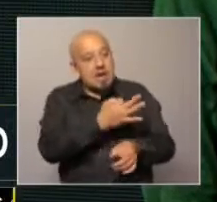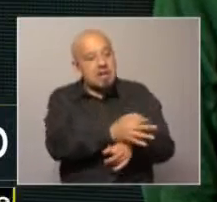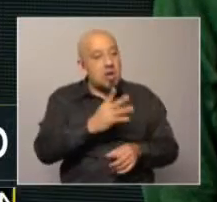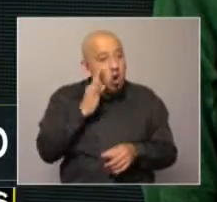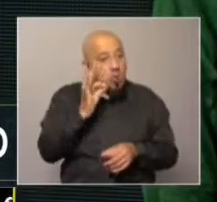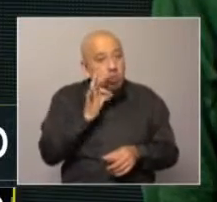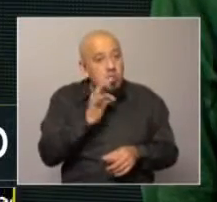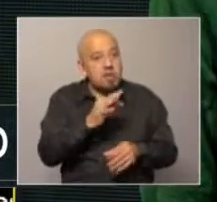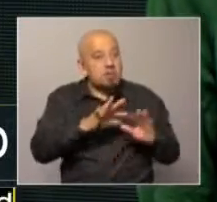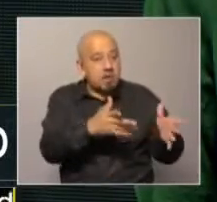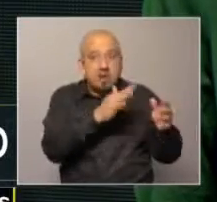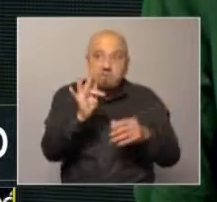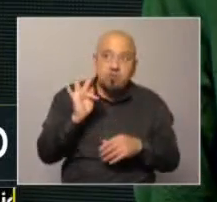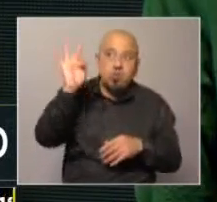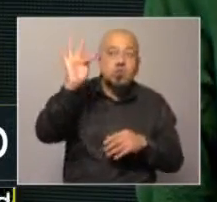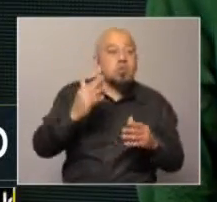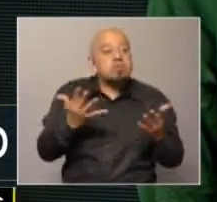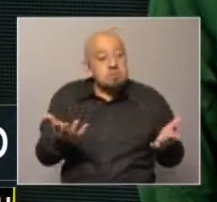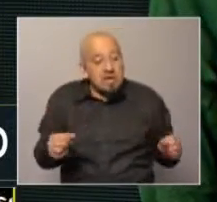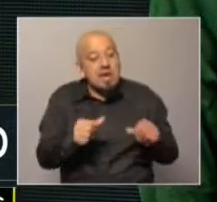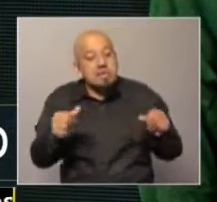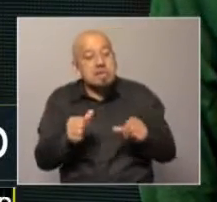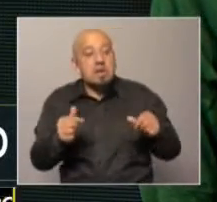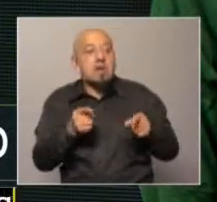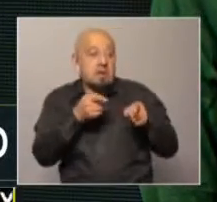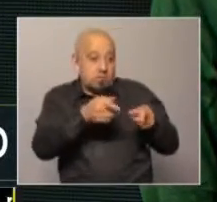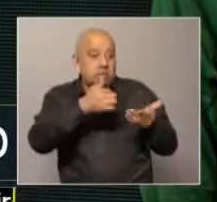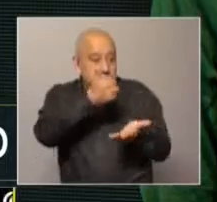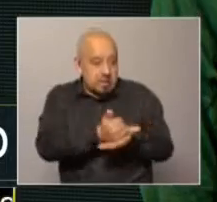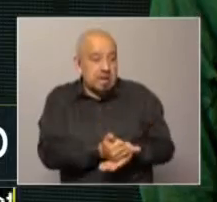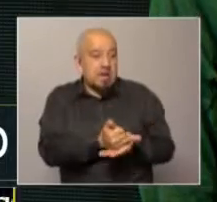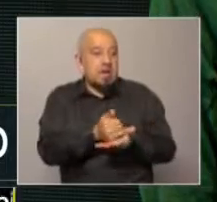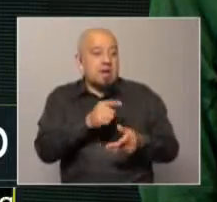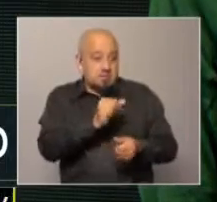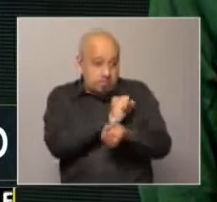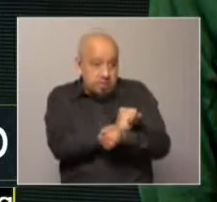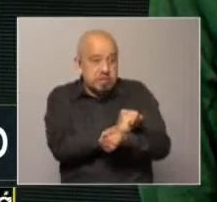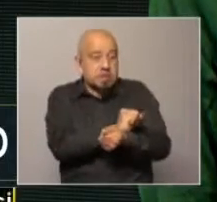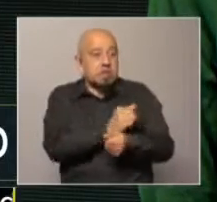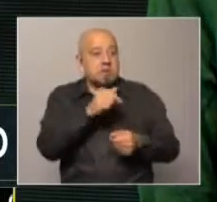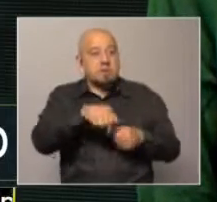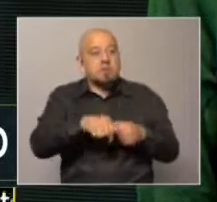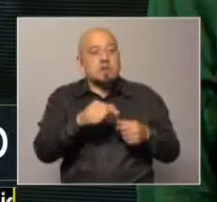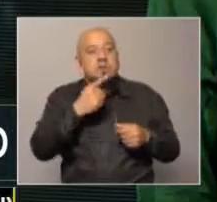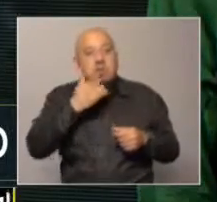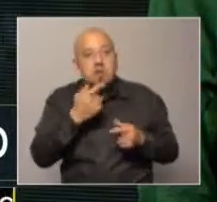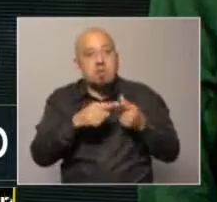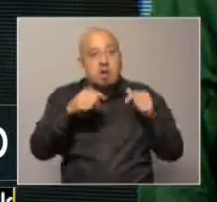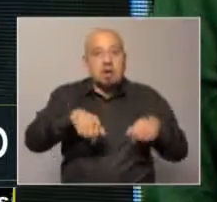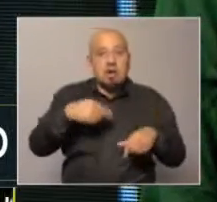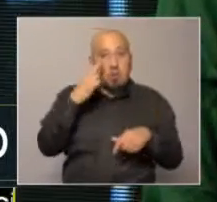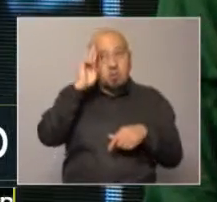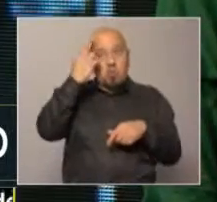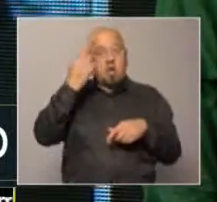oportunidades uh-huh. en el futuro y también dentro de la cárcel o dentro del encierro, ¿no? Uh-huh. Como Uruguay, como país, hemos